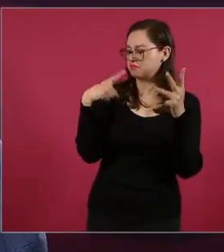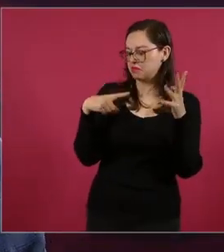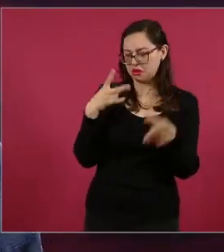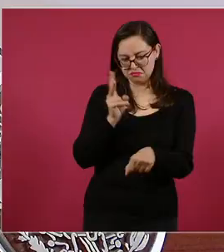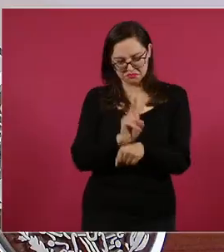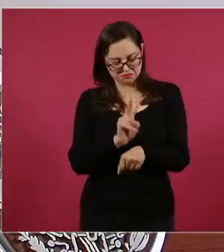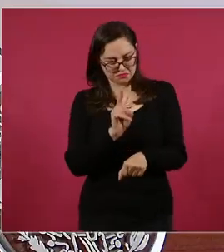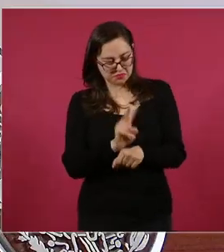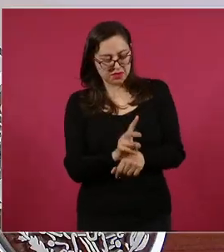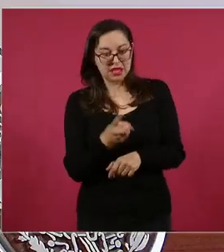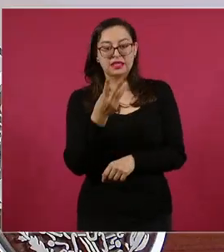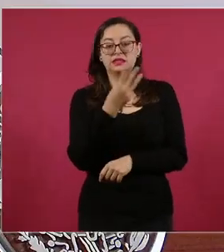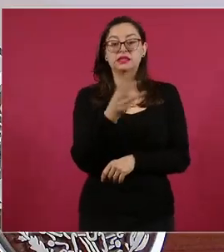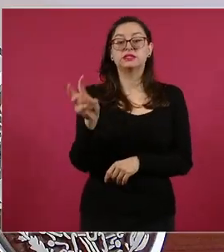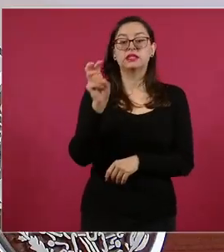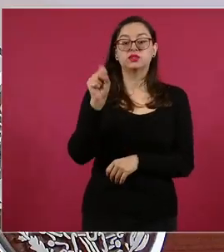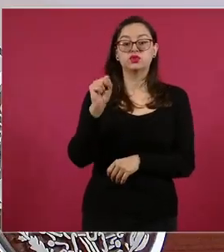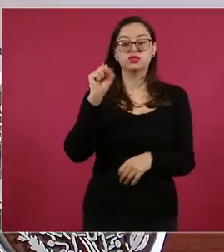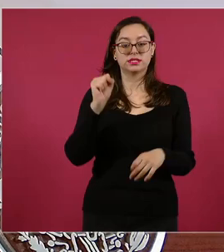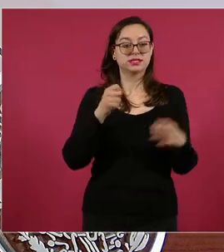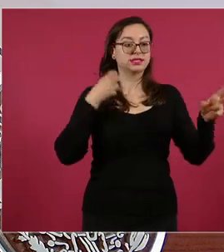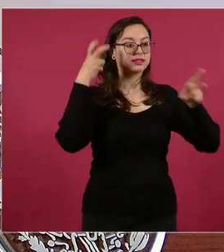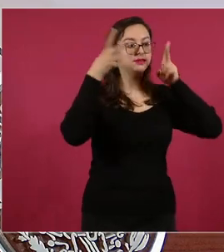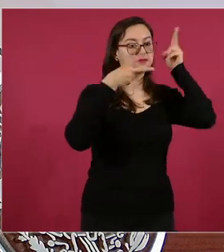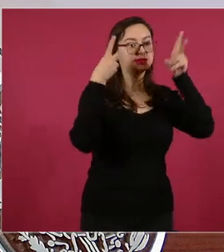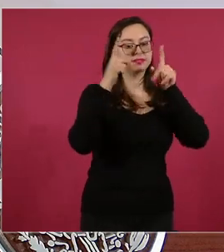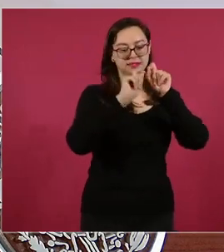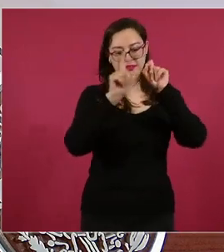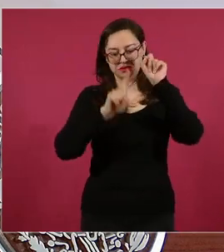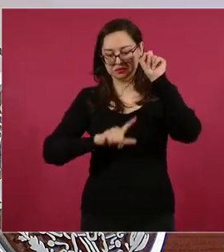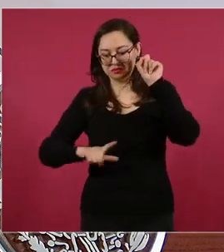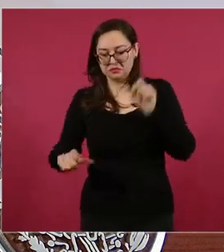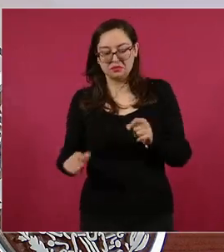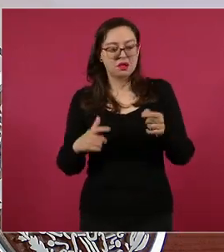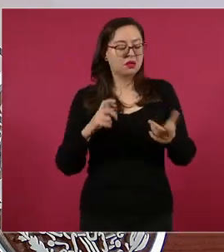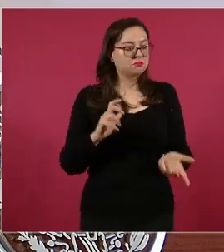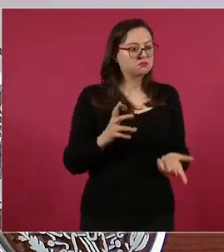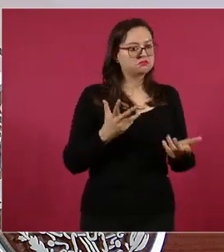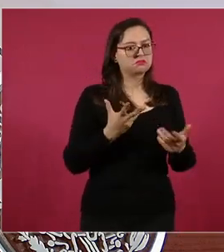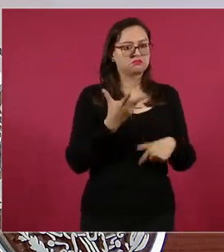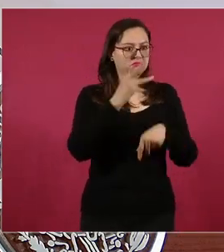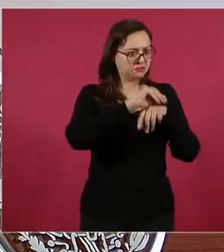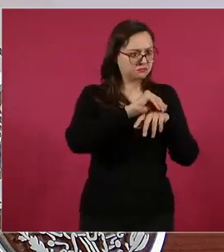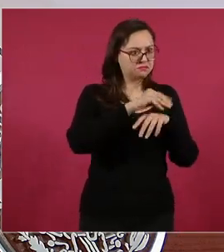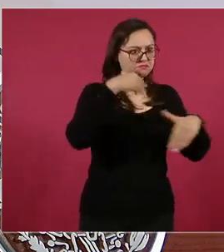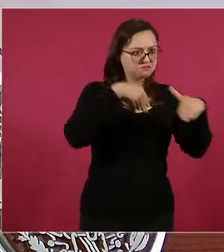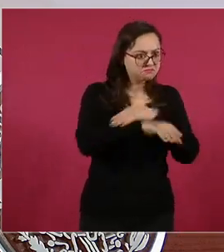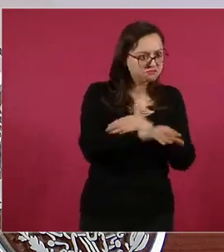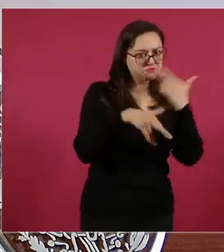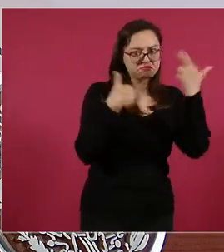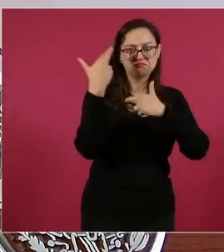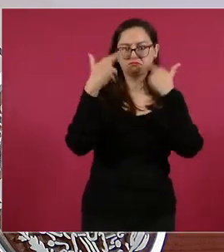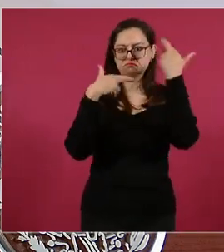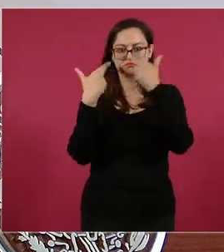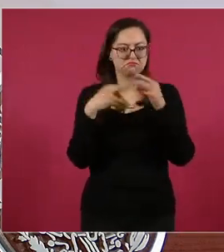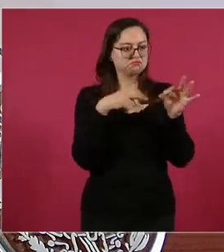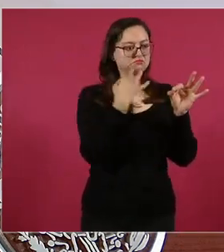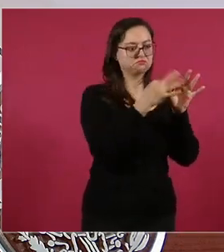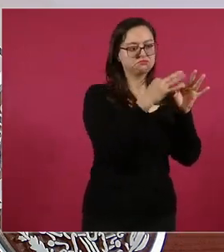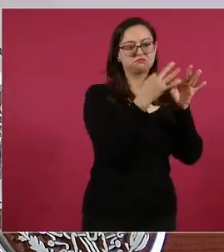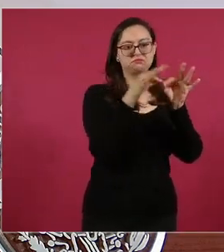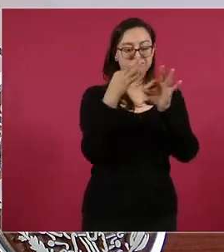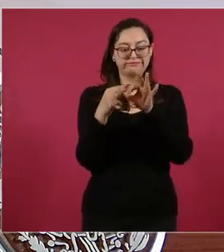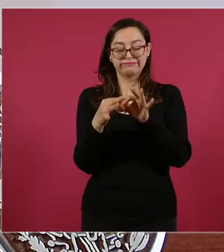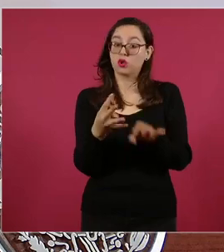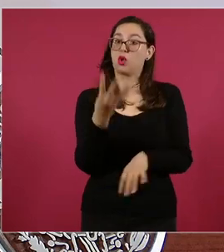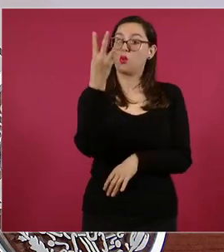verificaciones, 360 en todo el país. Ninguna gasolinera se negó a ser verificada en esta ocasión y 4 fueron